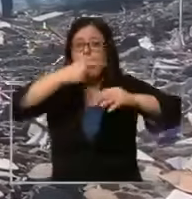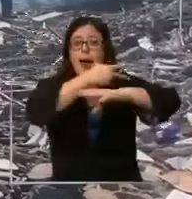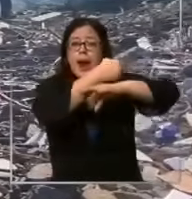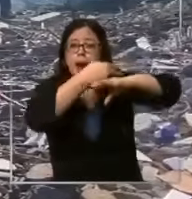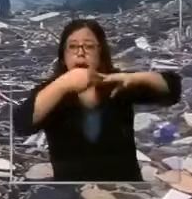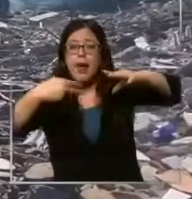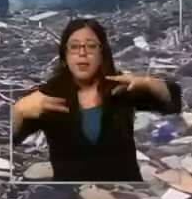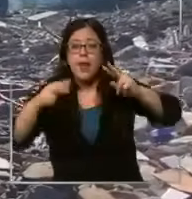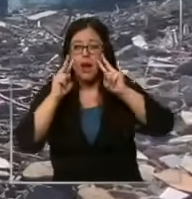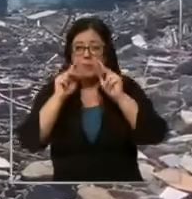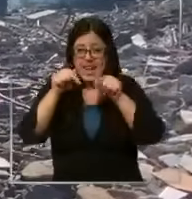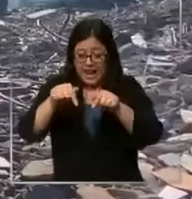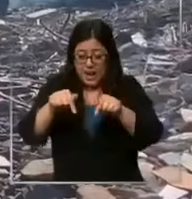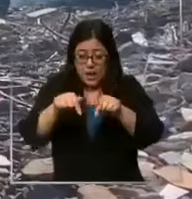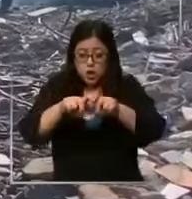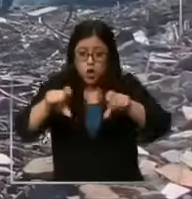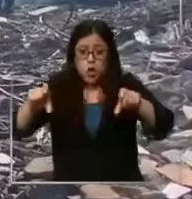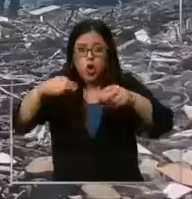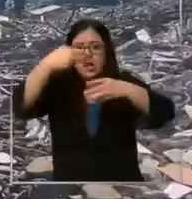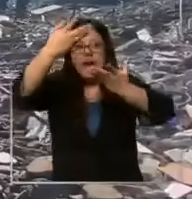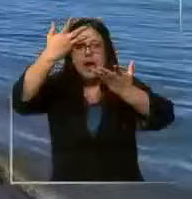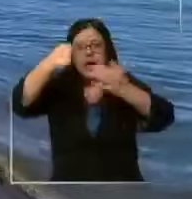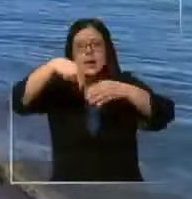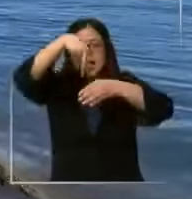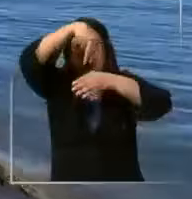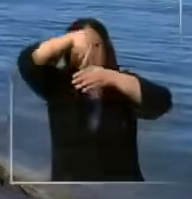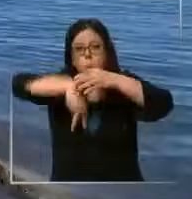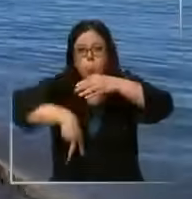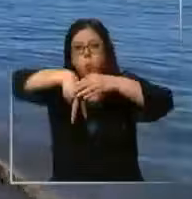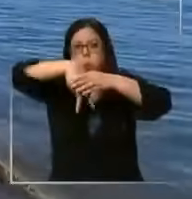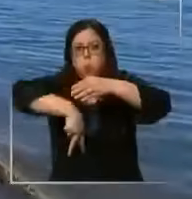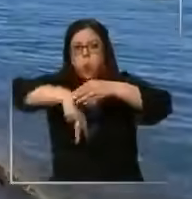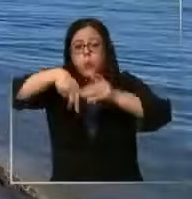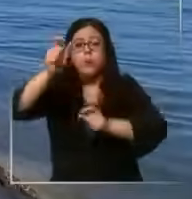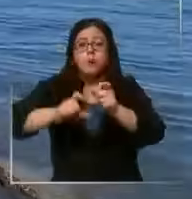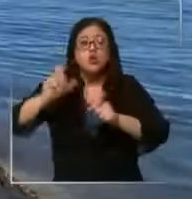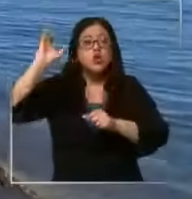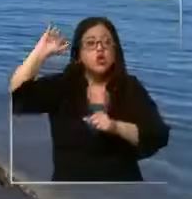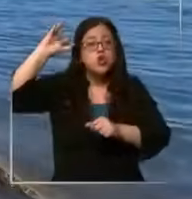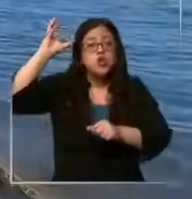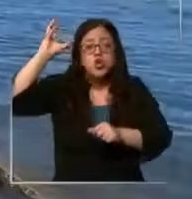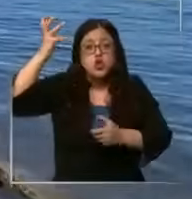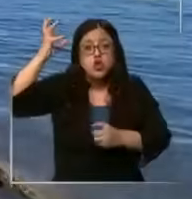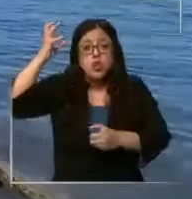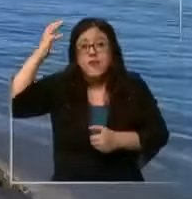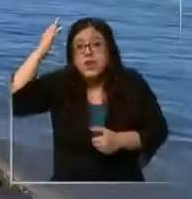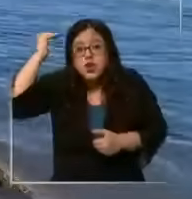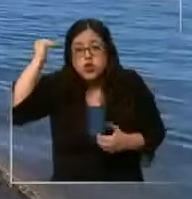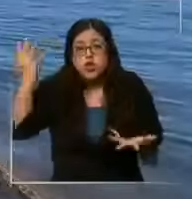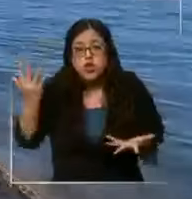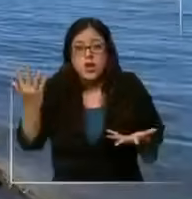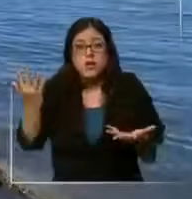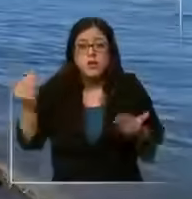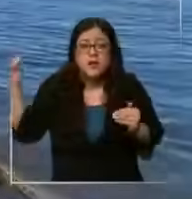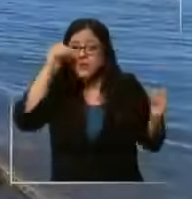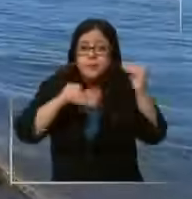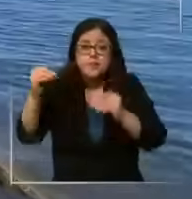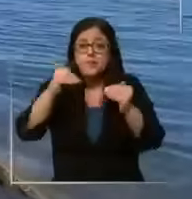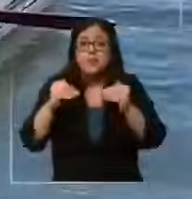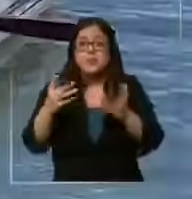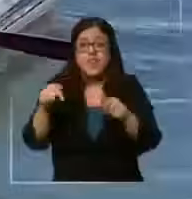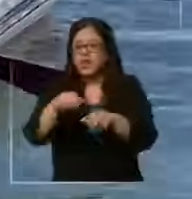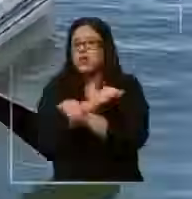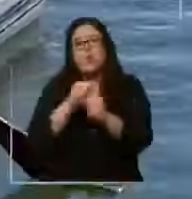hondo la orilla, toda esta cuestión es hondo. Y el que no sabe nadar. Lo otro que la gente no entiende, está la misma arenera, aquí no